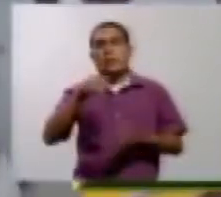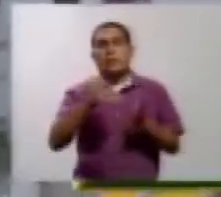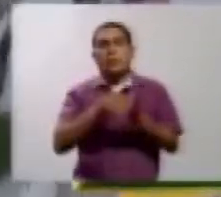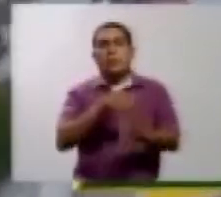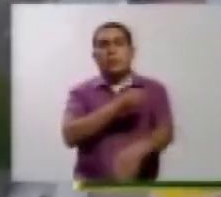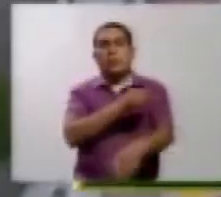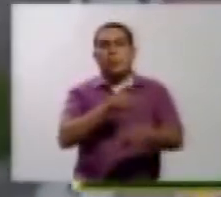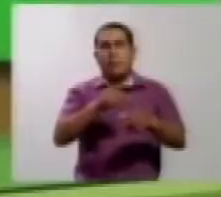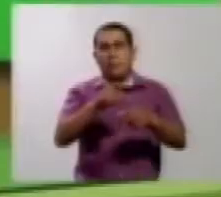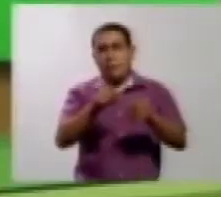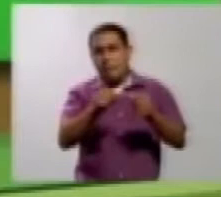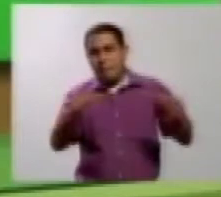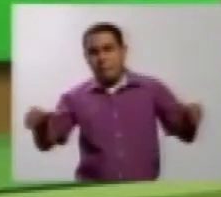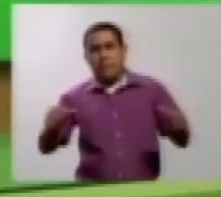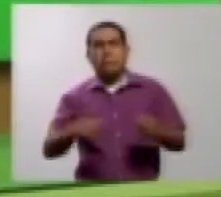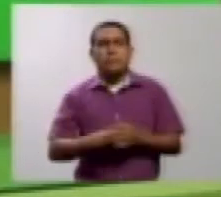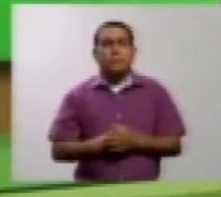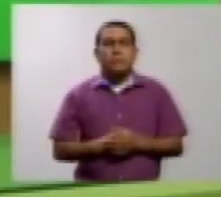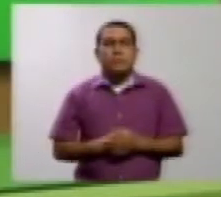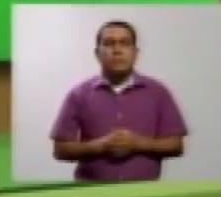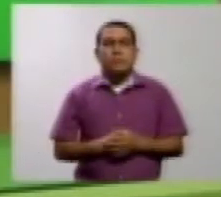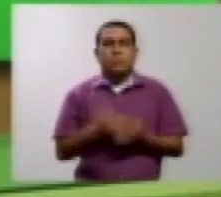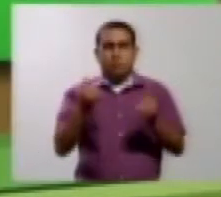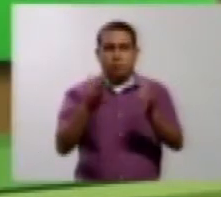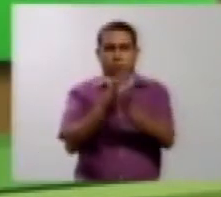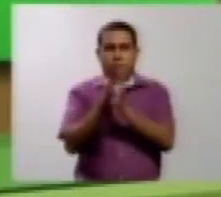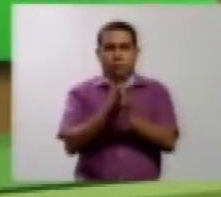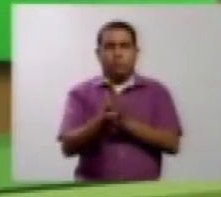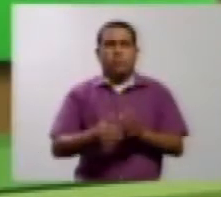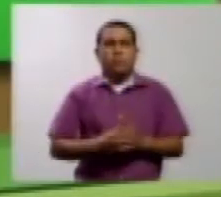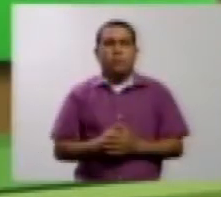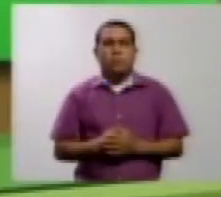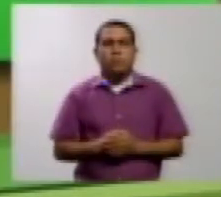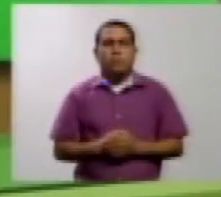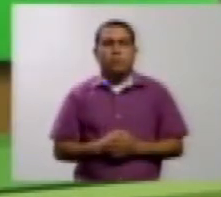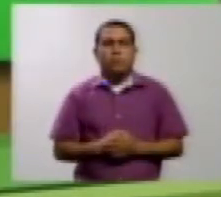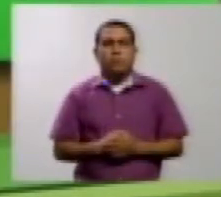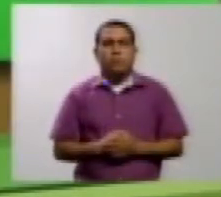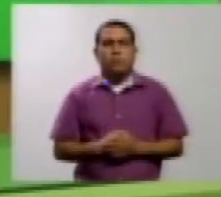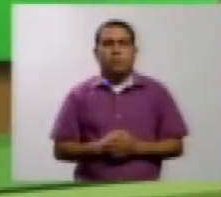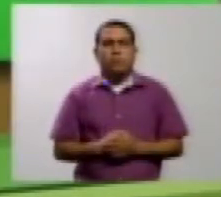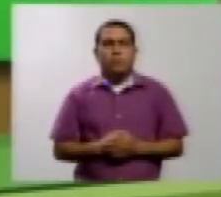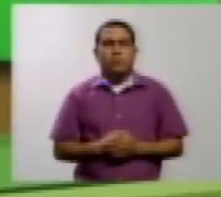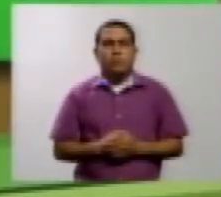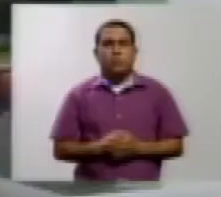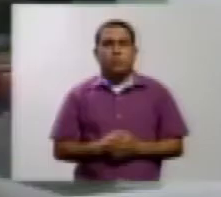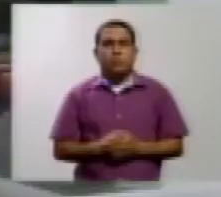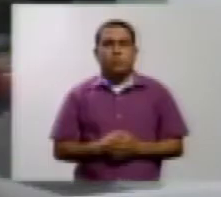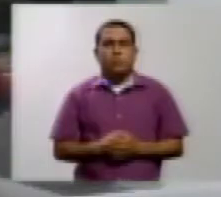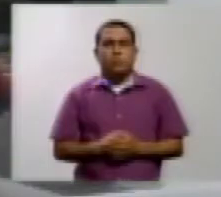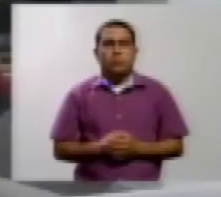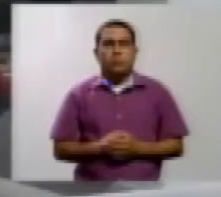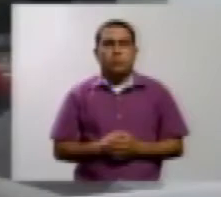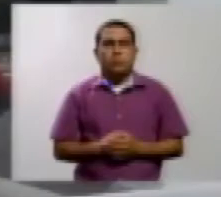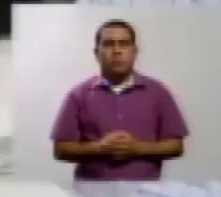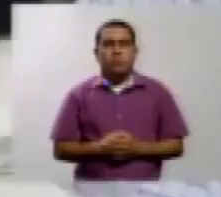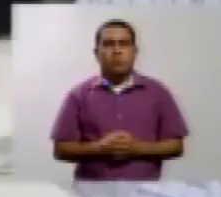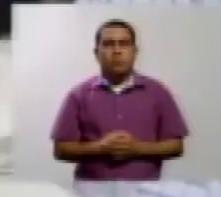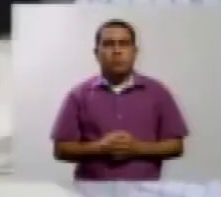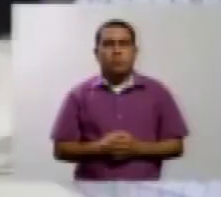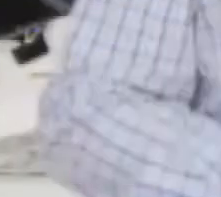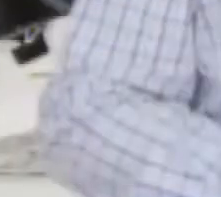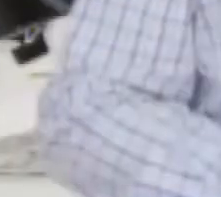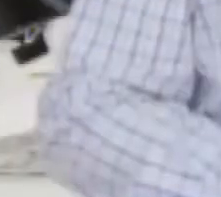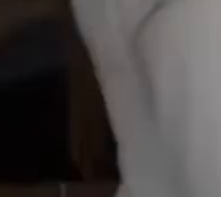tuberías. Ahora vamos con más información comercial directamente desde Cartagena de Indias. Desde Cartagena de Indias